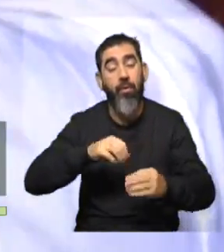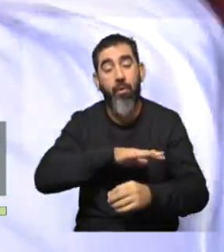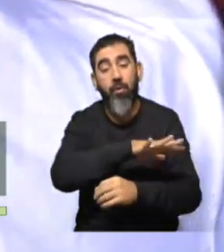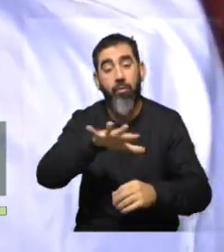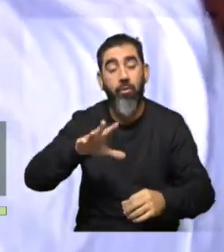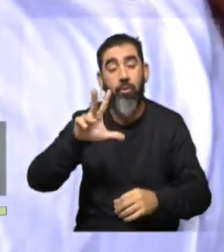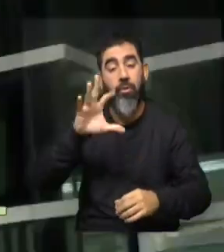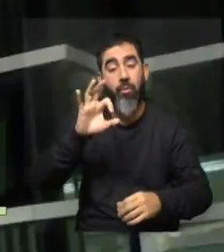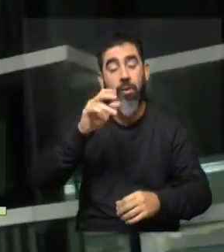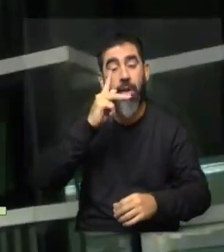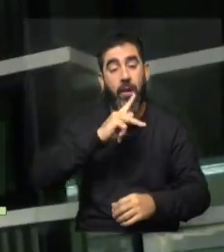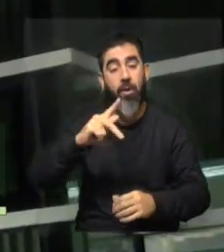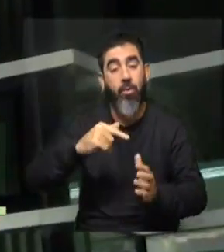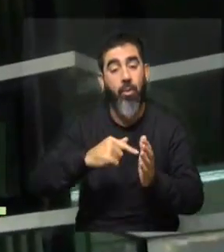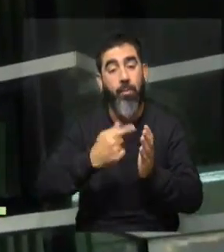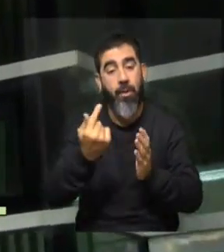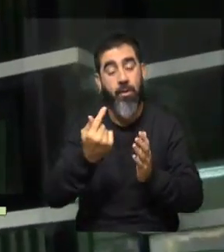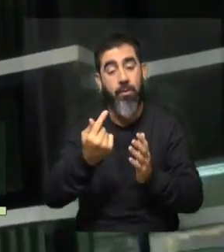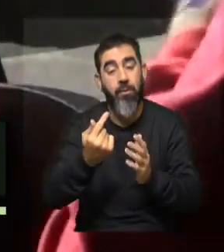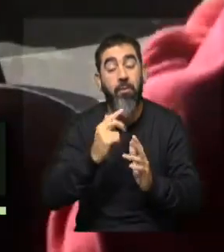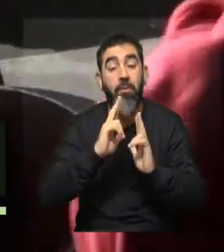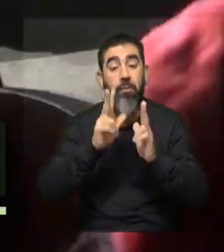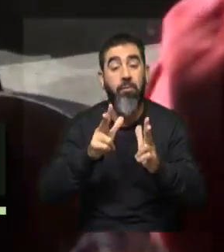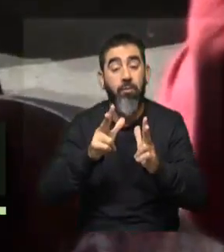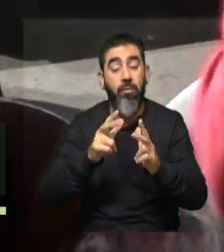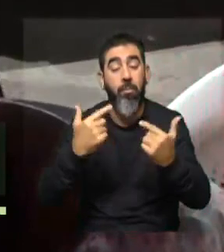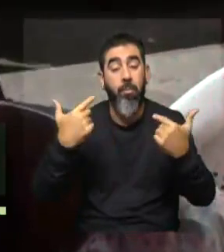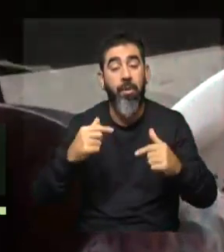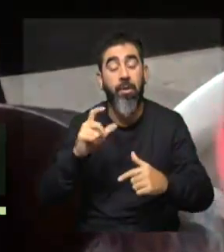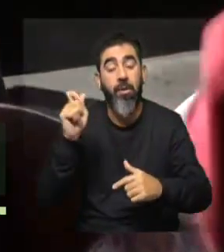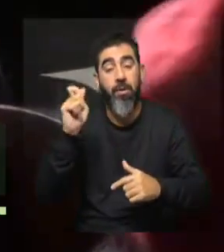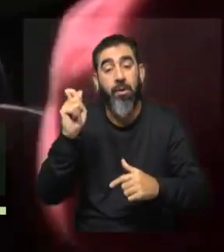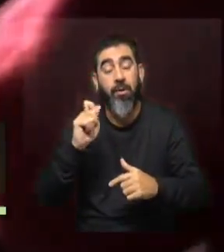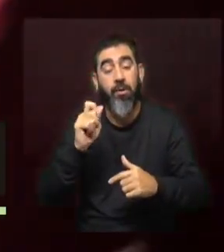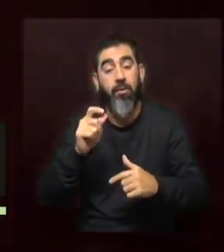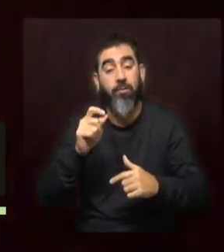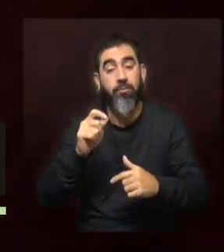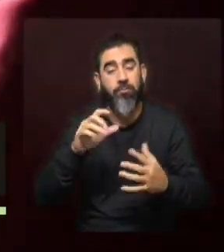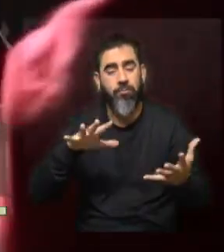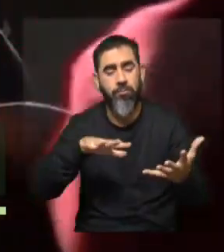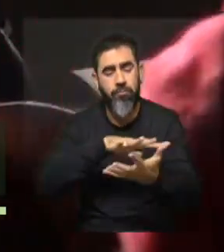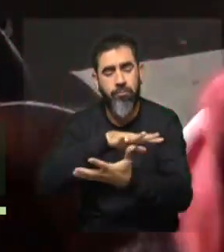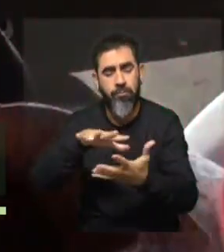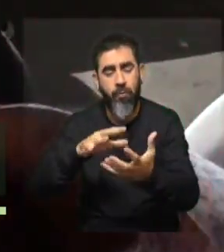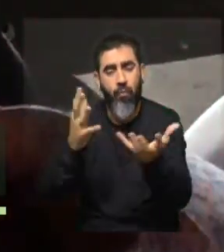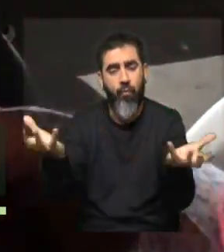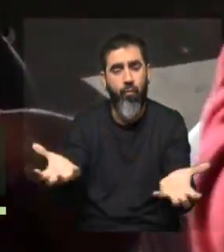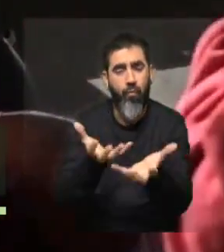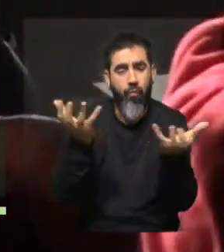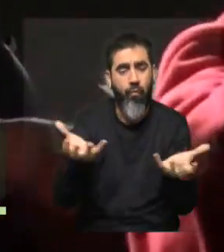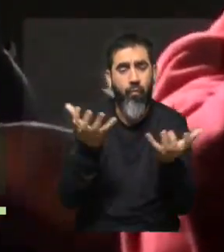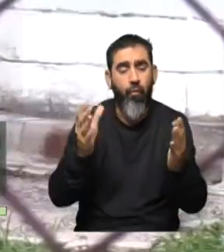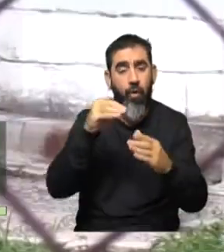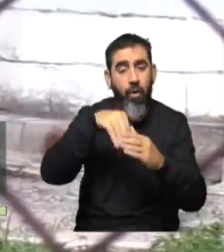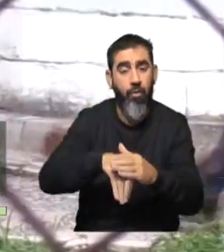50 kilómetros de la capital Tegucigalpa cuando según el portavoz del Ministerio Público Yuli Mora tras un motín se presentó un incendio dentro del